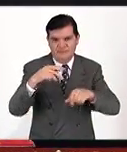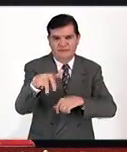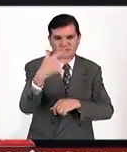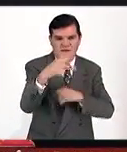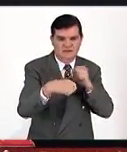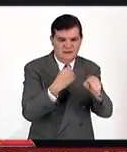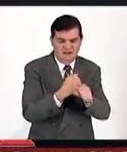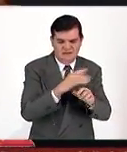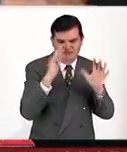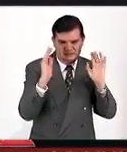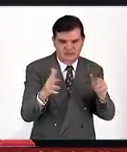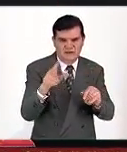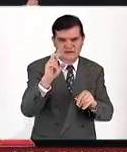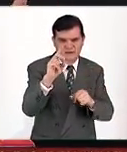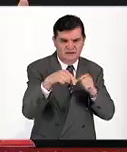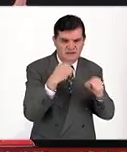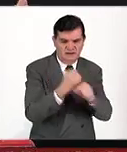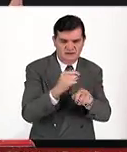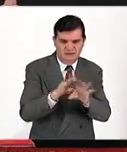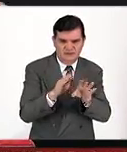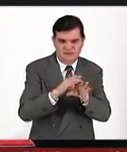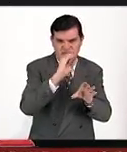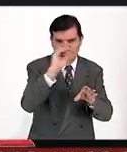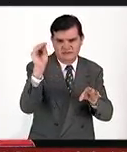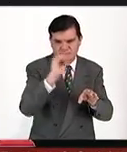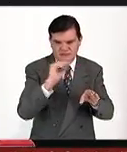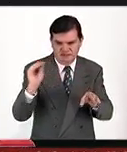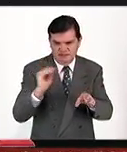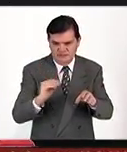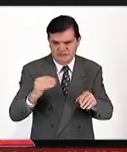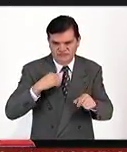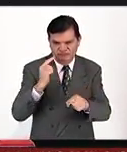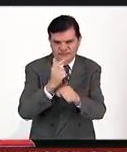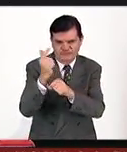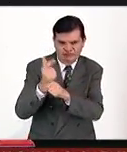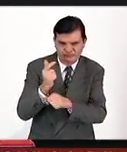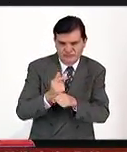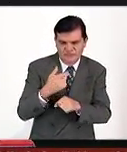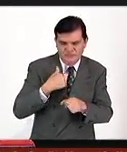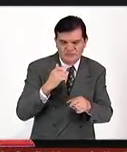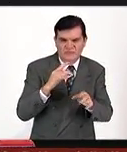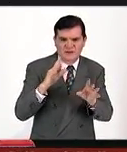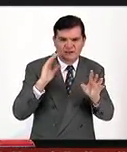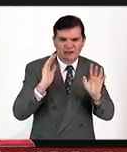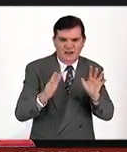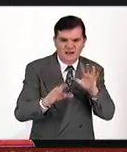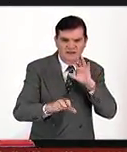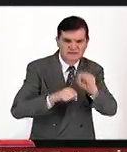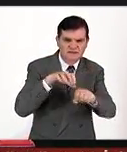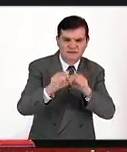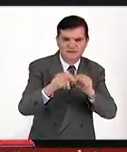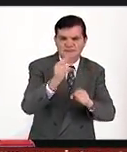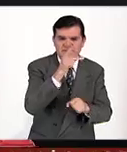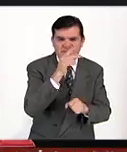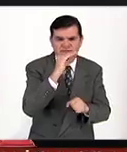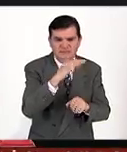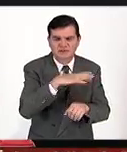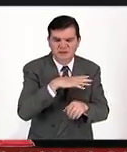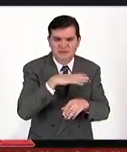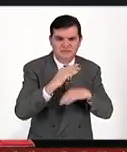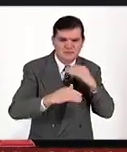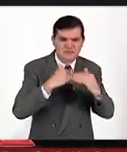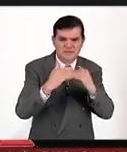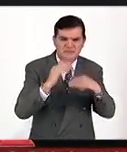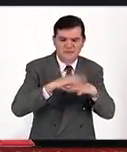13 años, ya llevo 30 de hecho haciéndolo, y he percibido que los papás tienen cada vez